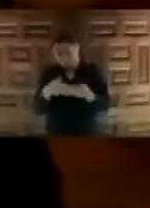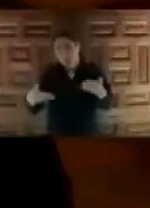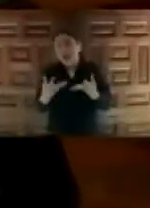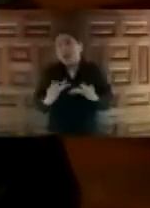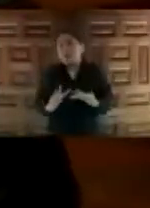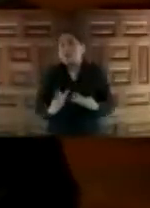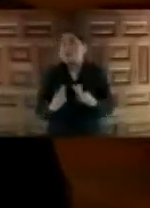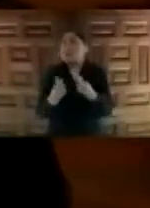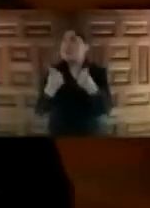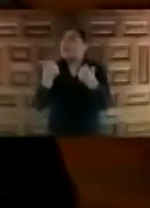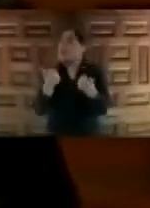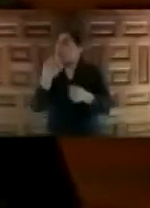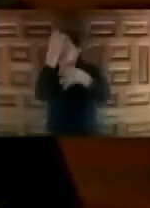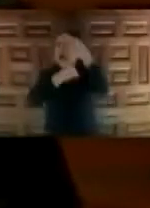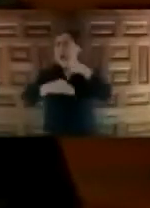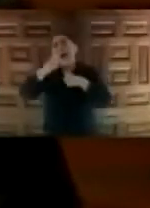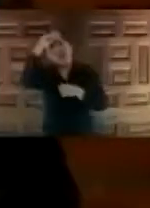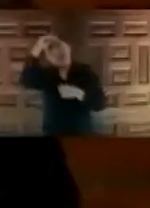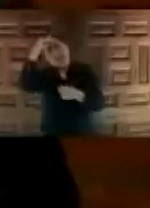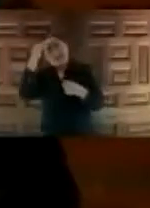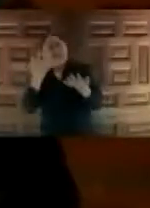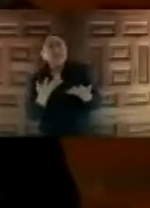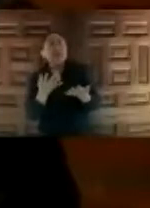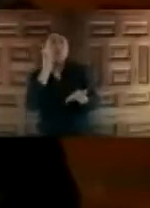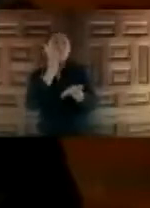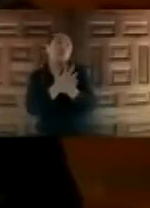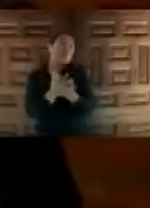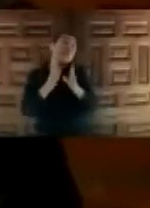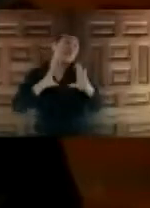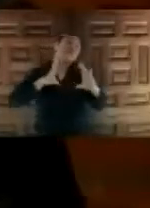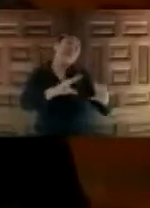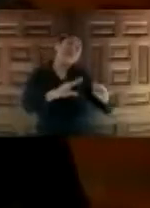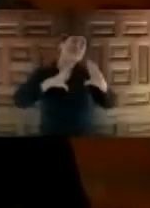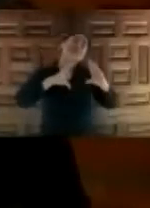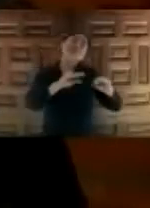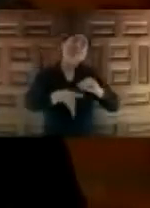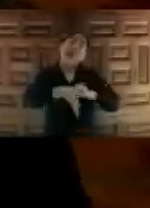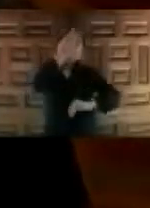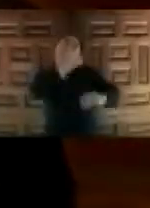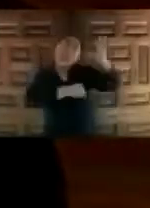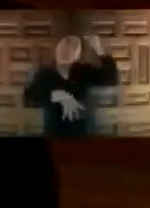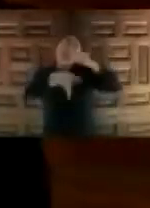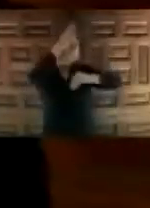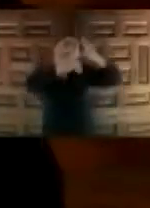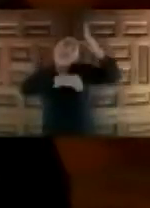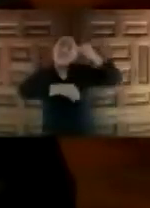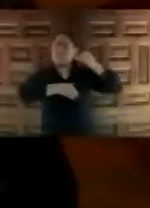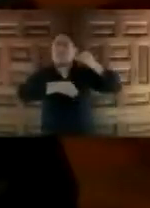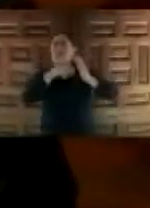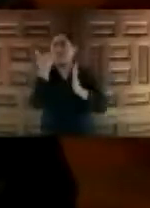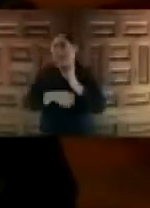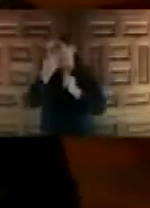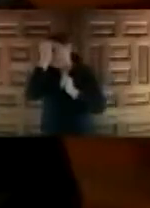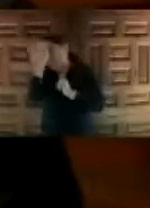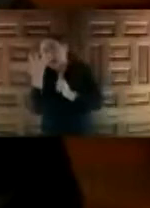educación. Se ha pensado que solamente hay que formar en el plano cognitivo, pero se ha olvidado